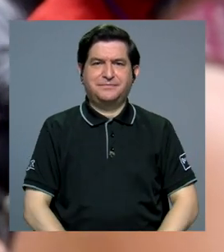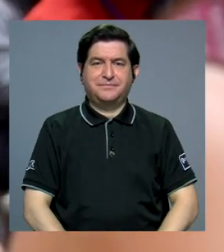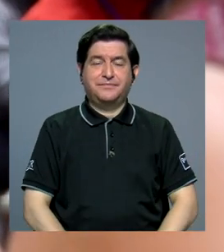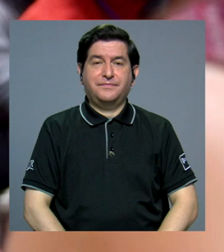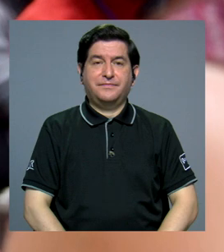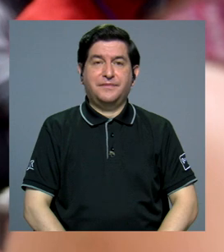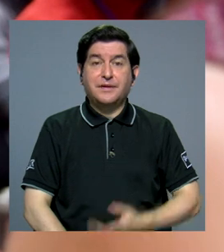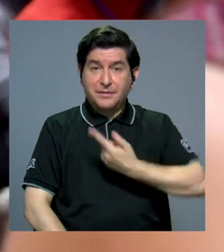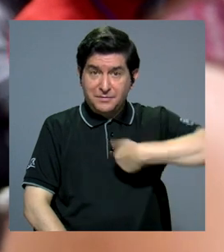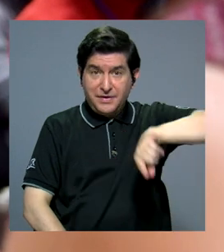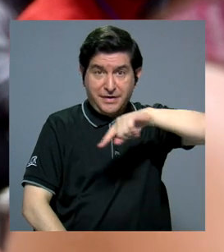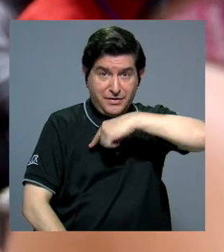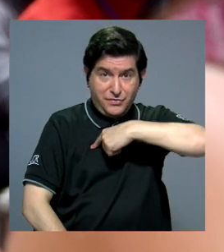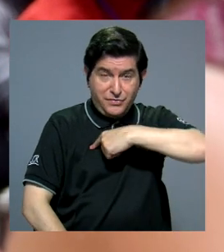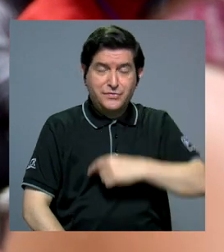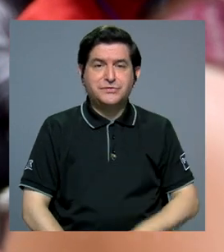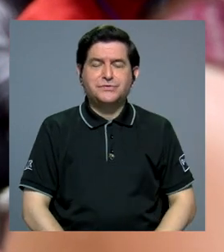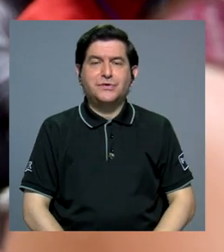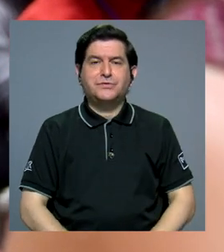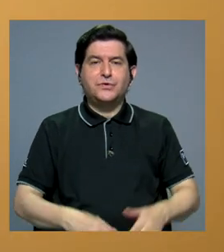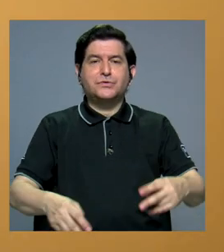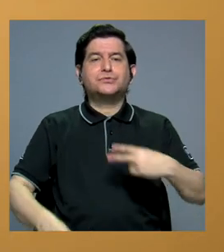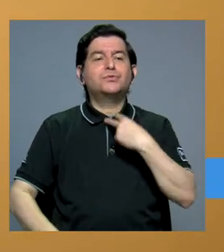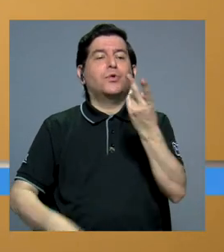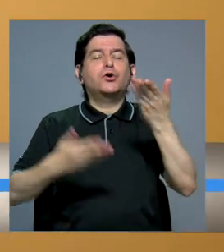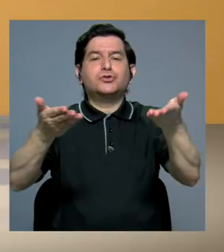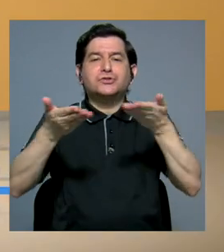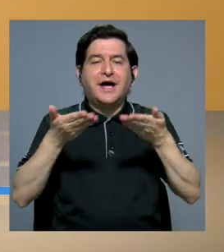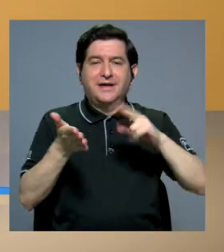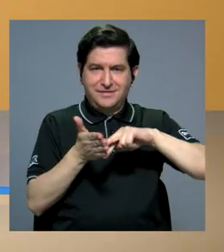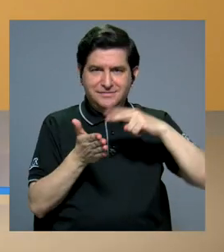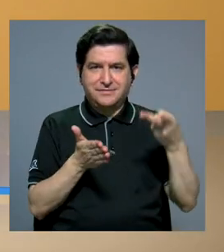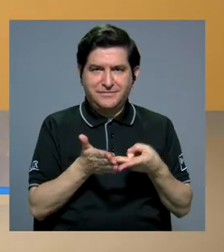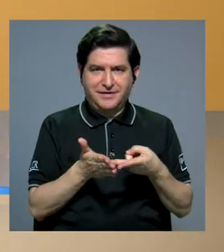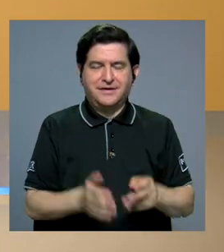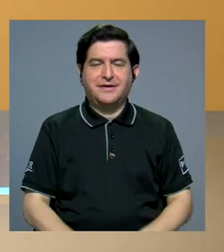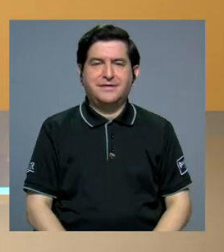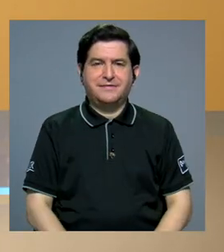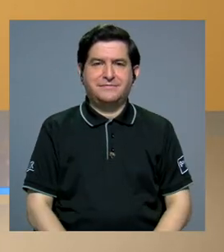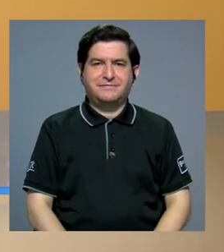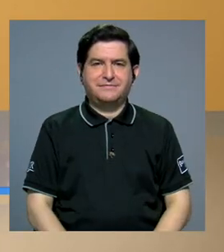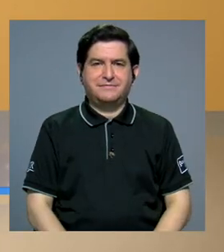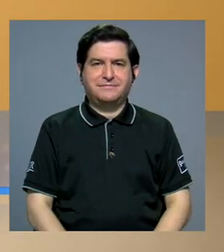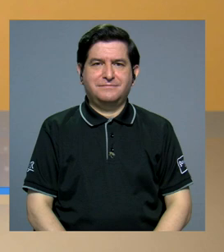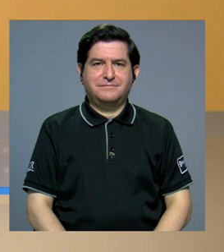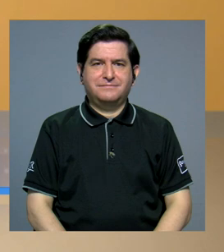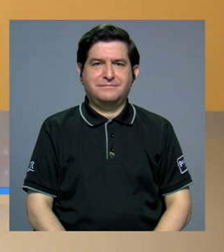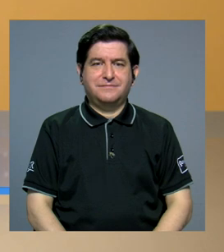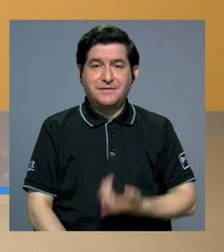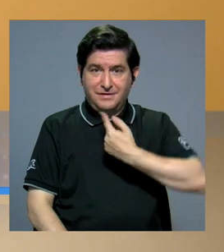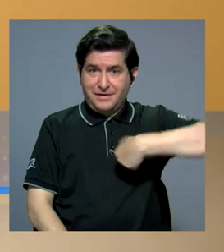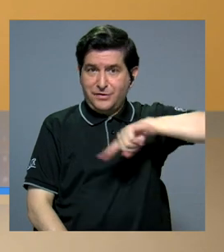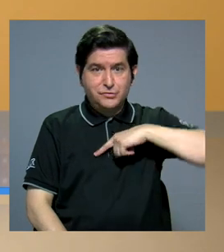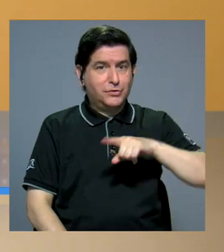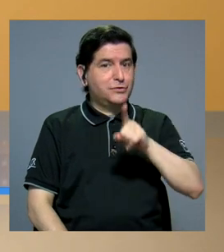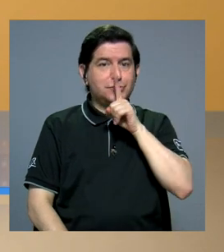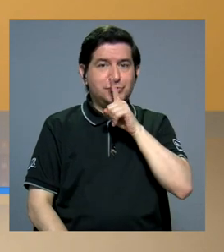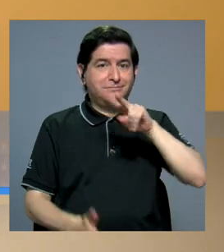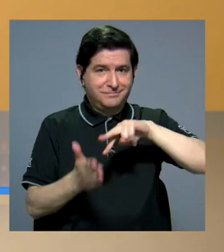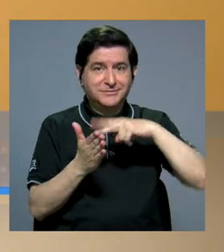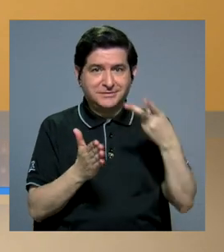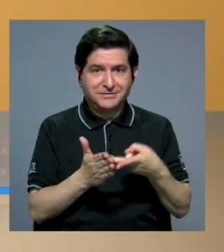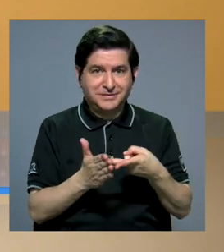ellas. Significa el que nos den la voz. Significa que no nos